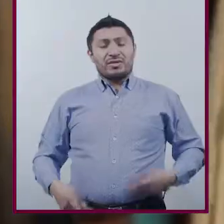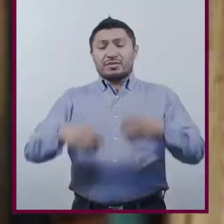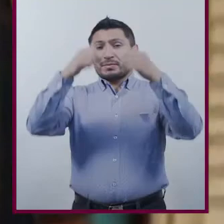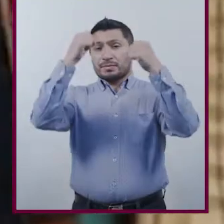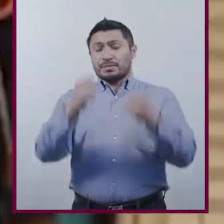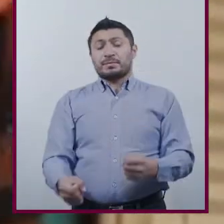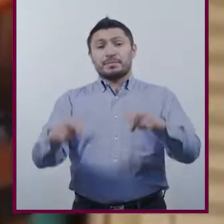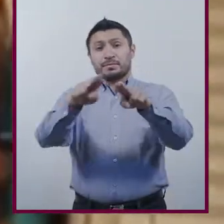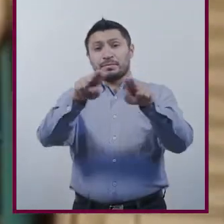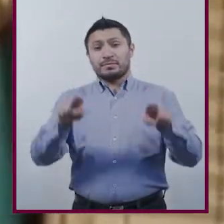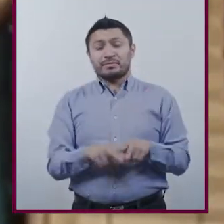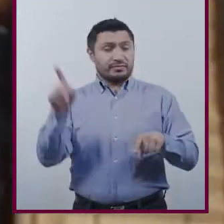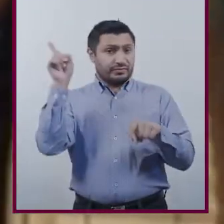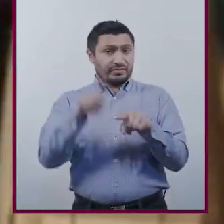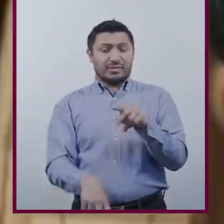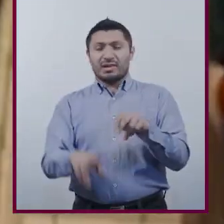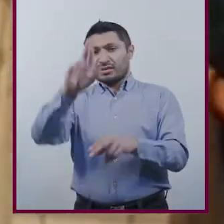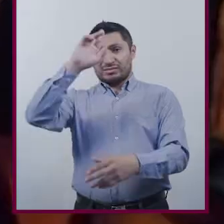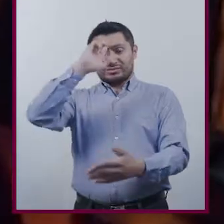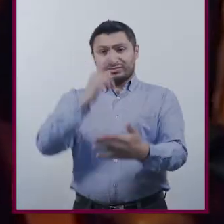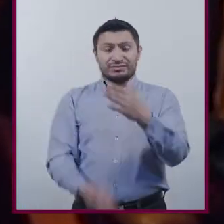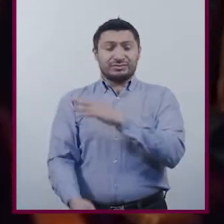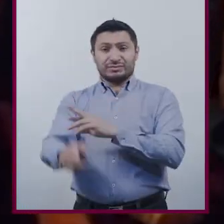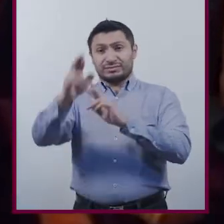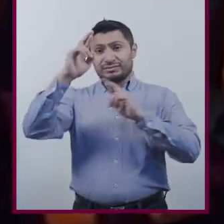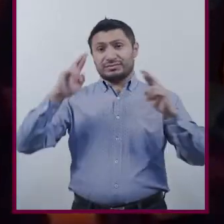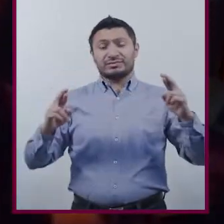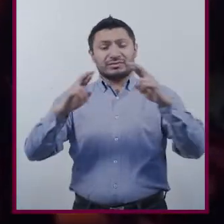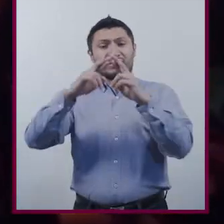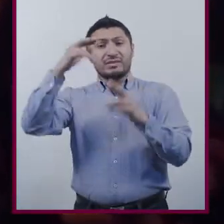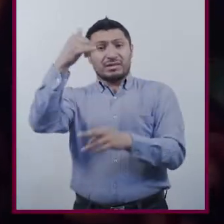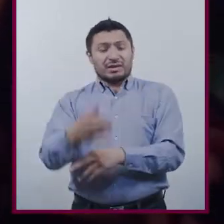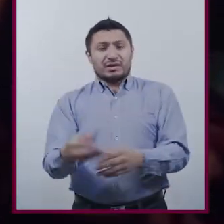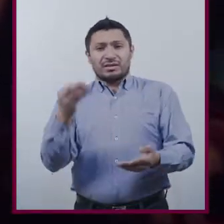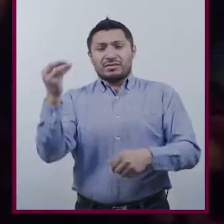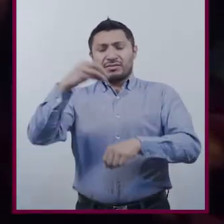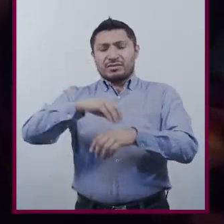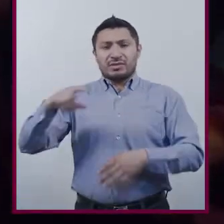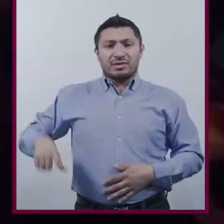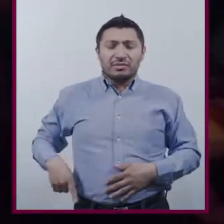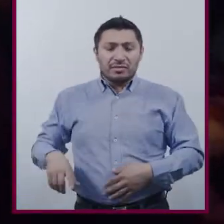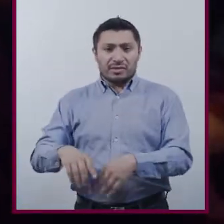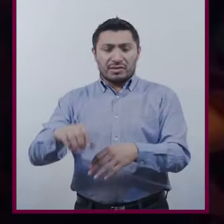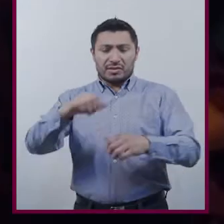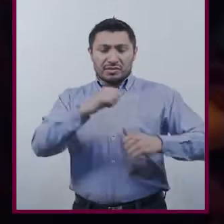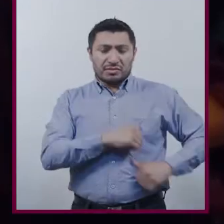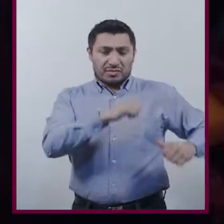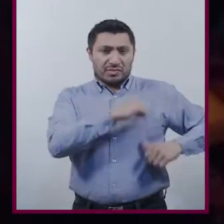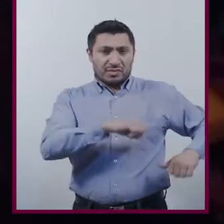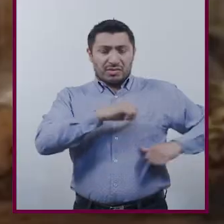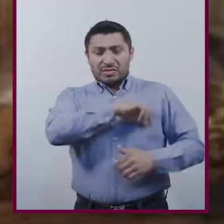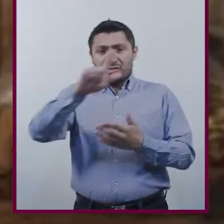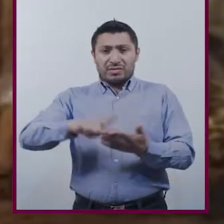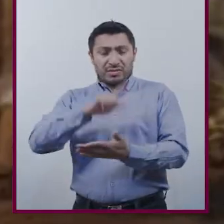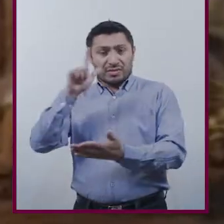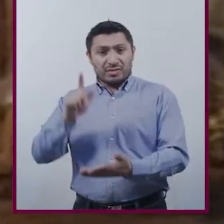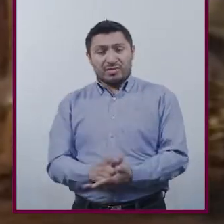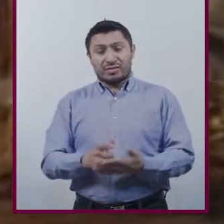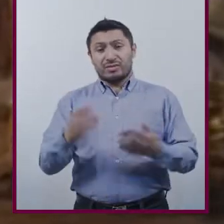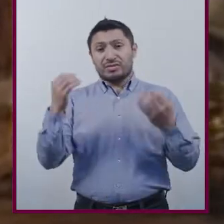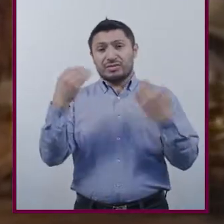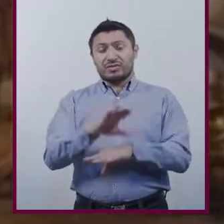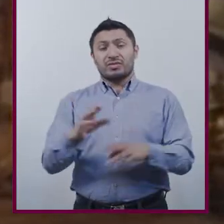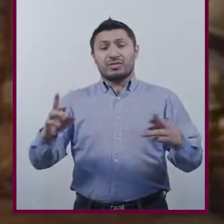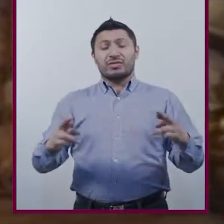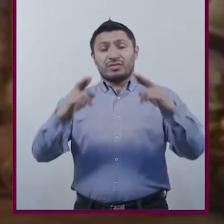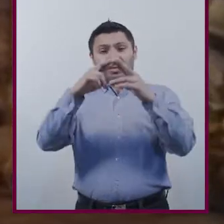nacional, eliminaba la intolerancia religiosa y otorgaba al Estado la facultad de legislar en materia de culto.